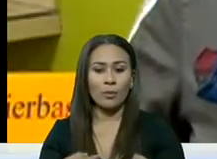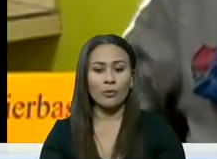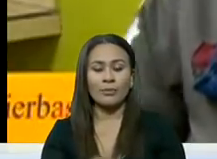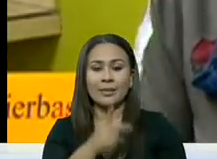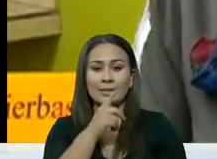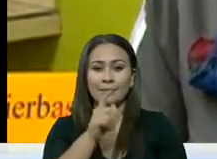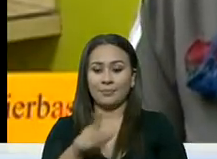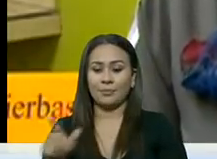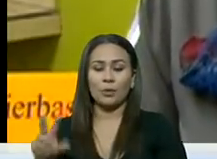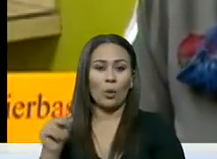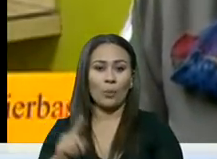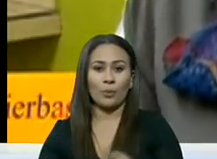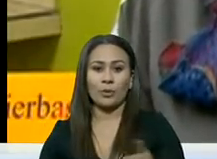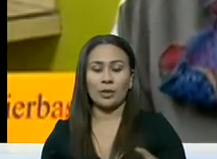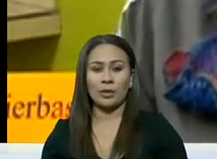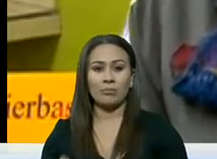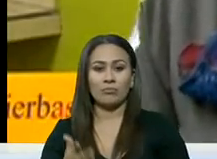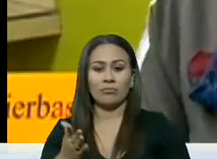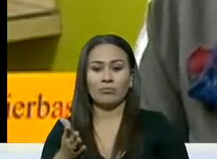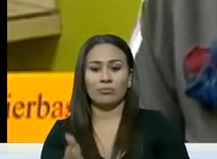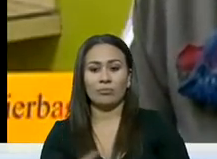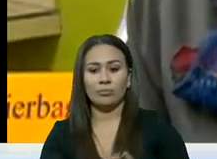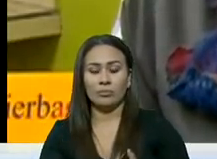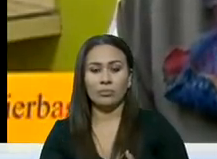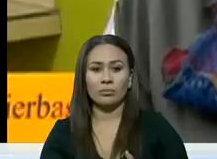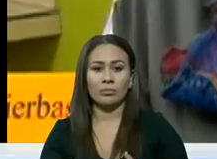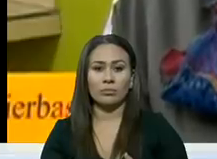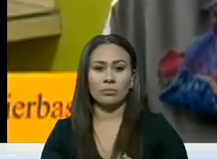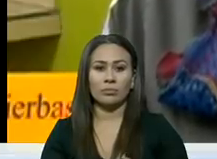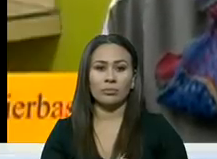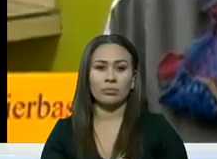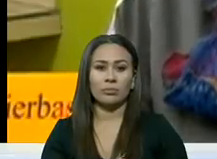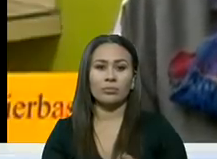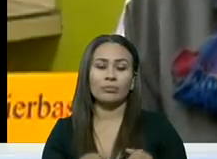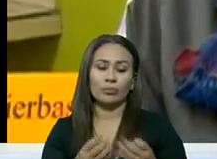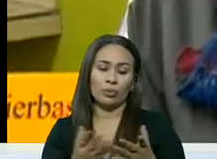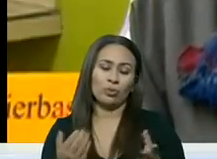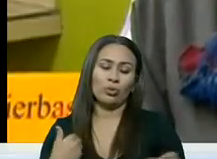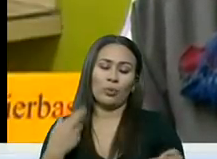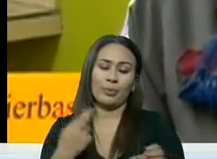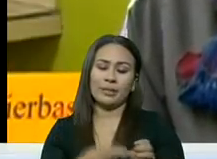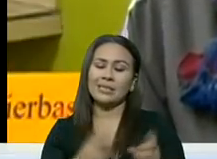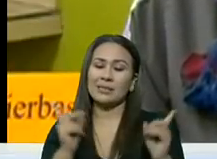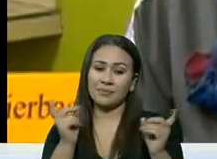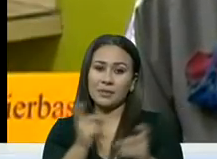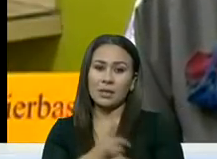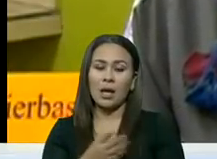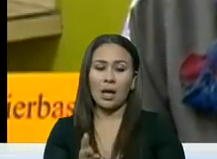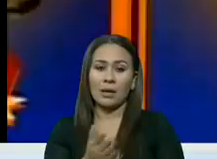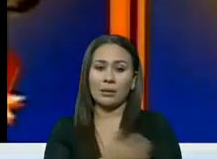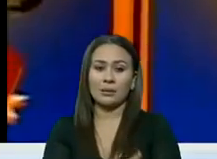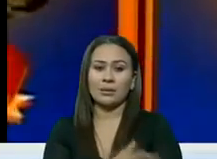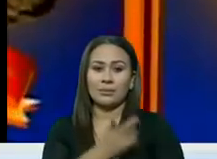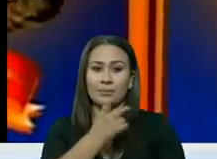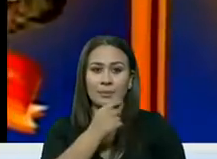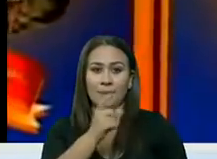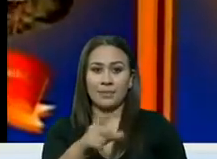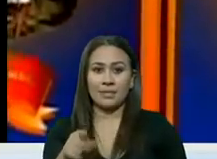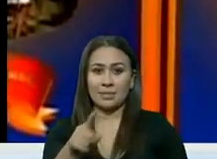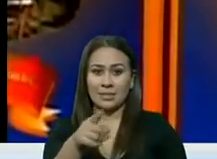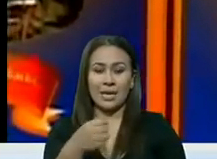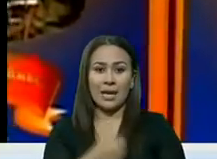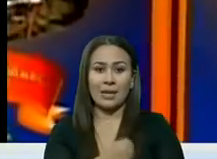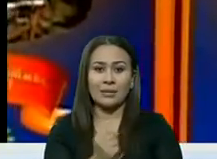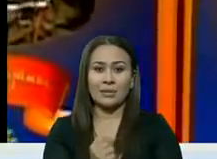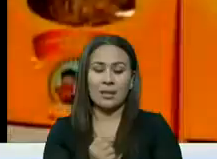podían acudir con frecuencia. Entonces, nuestros antepasados utilizaban la medicina